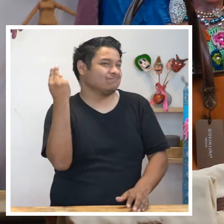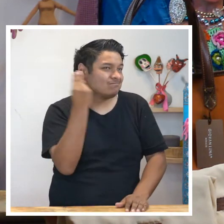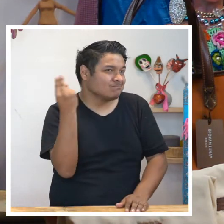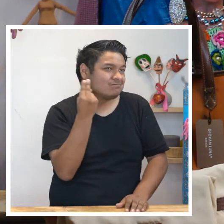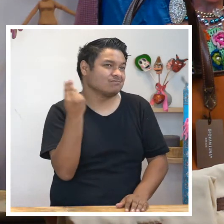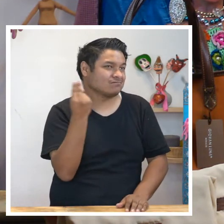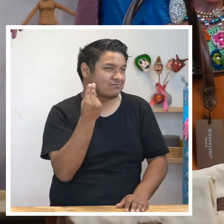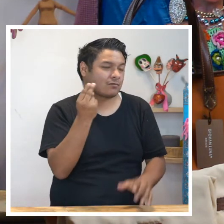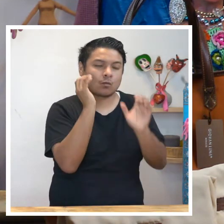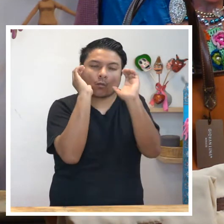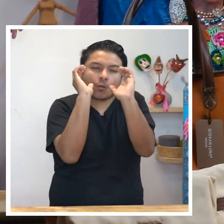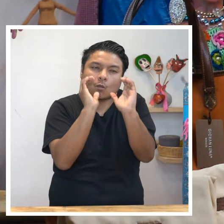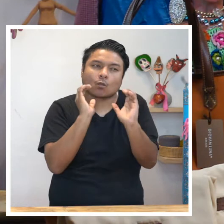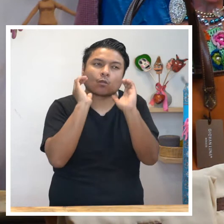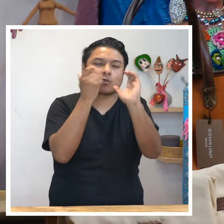educación financiera